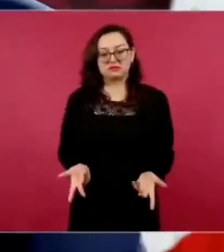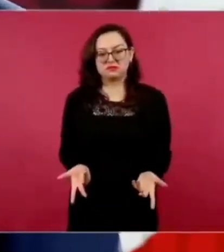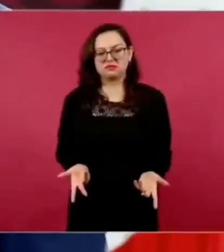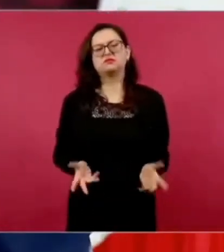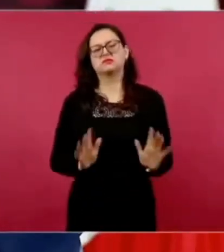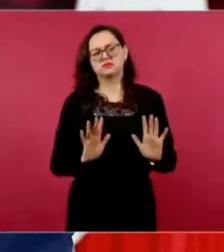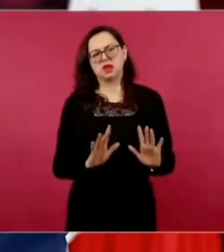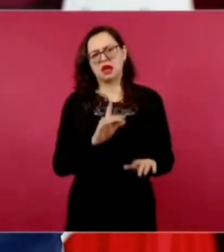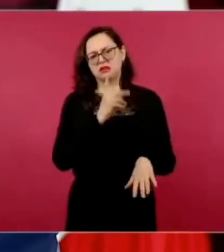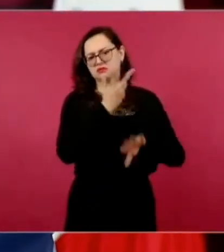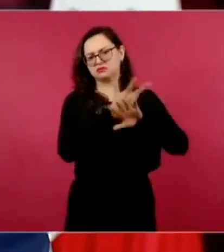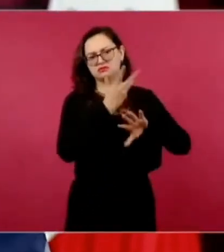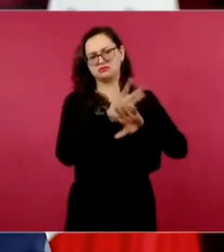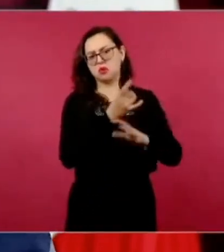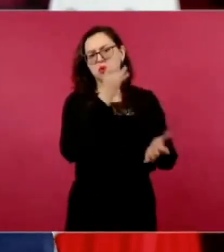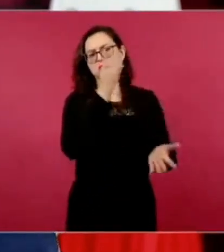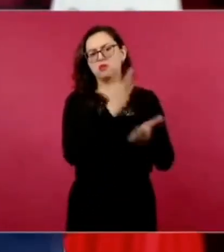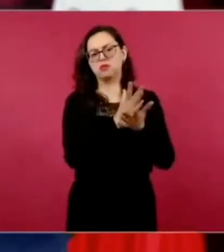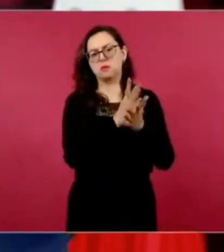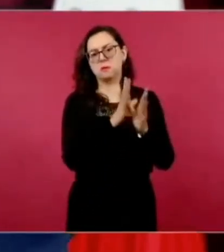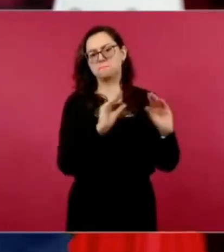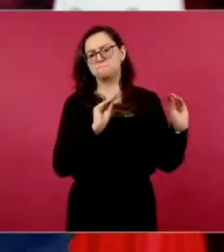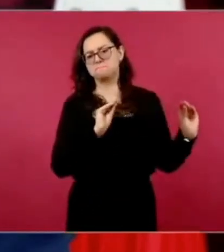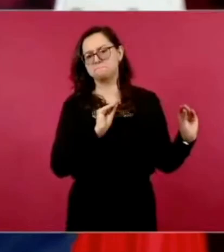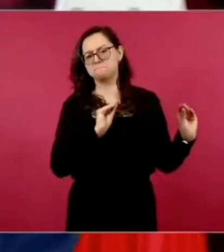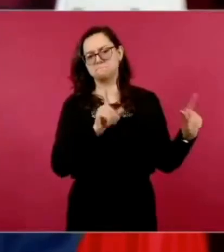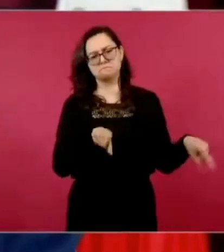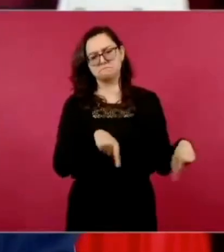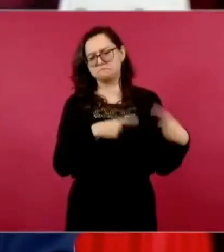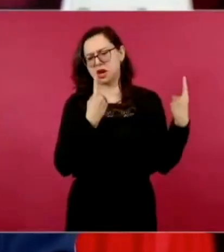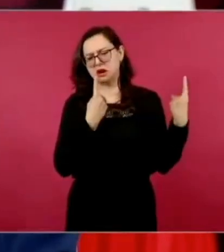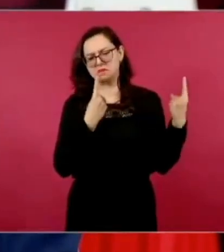ruptura, pero acá era presión y presión.